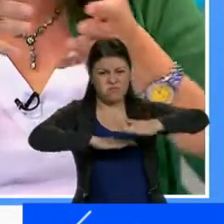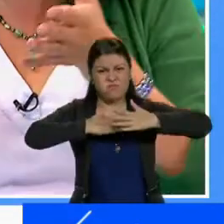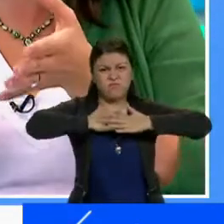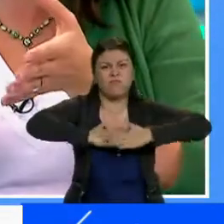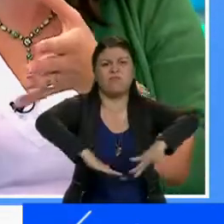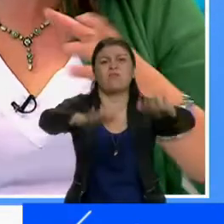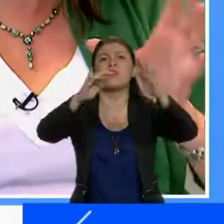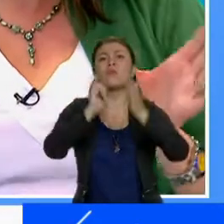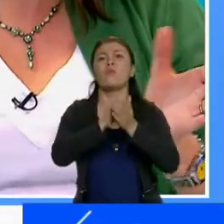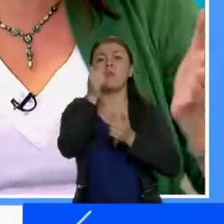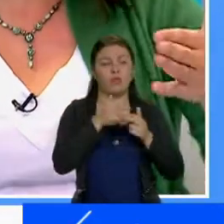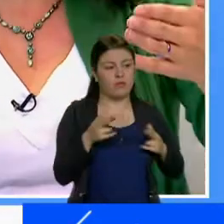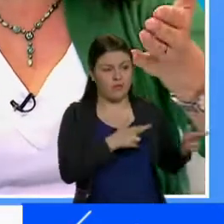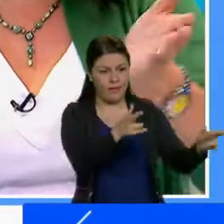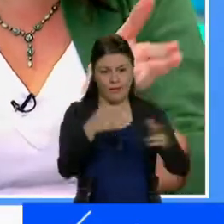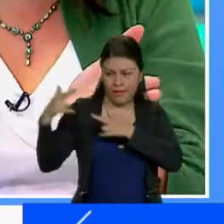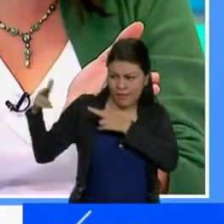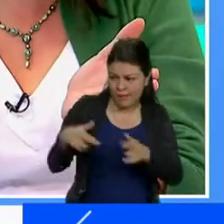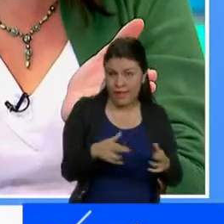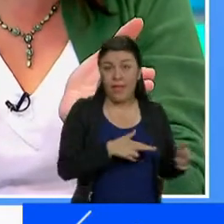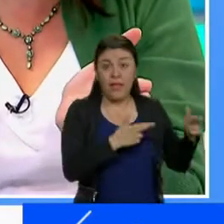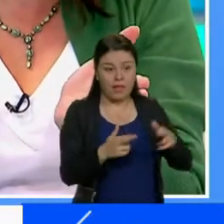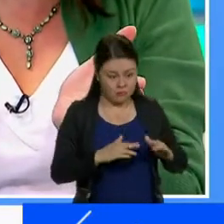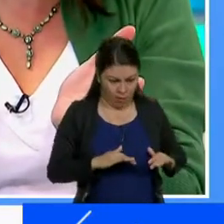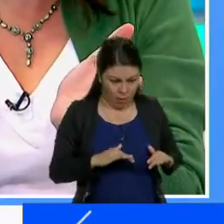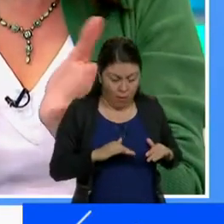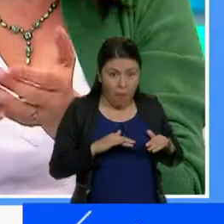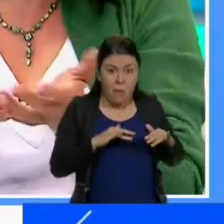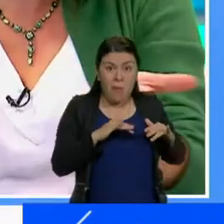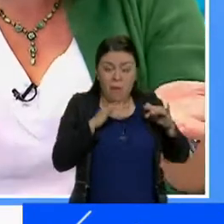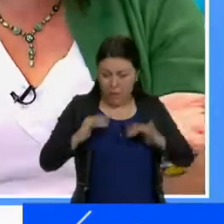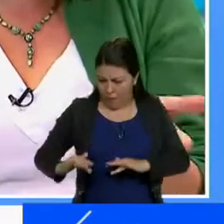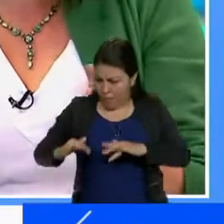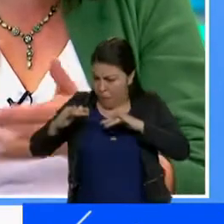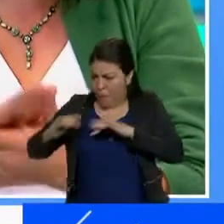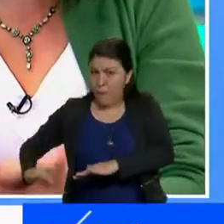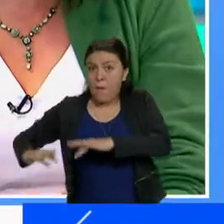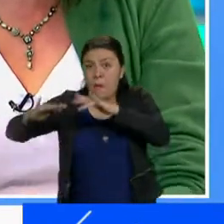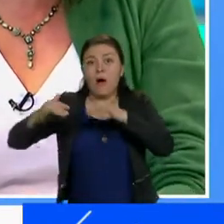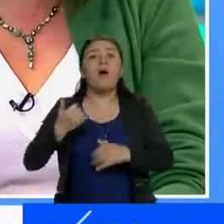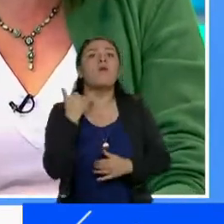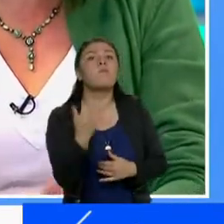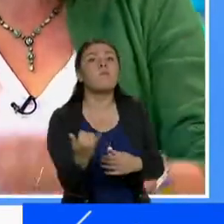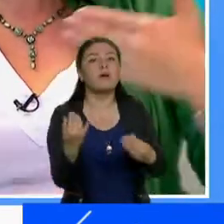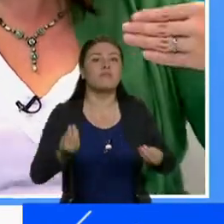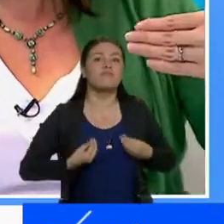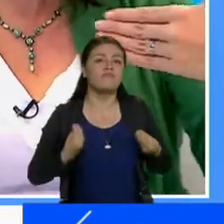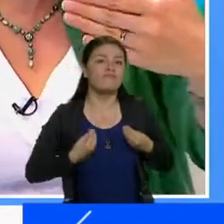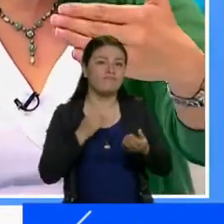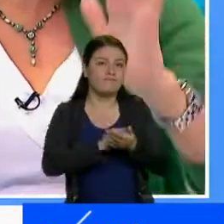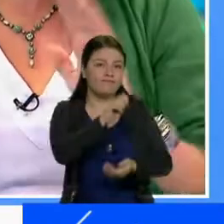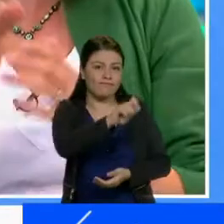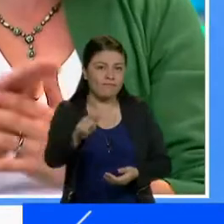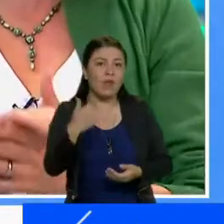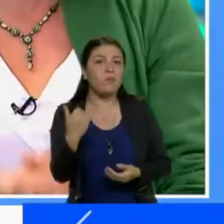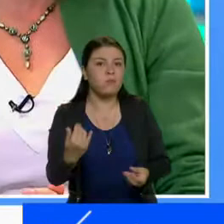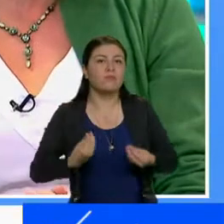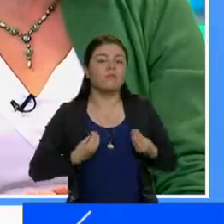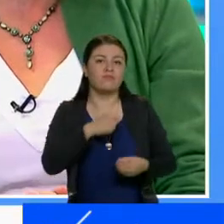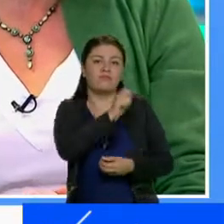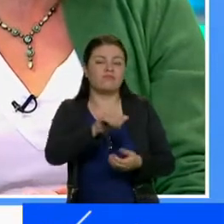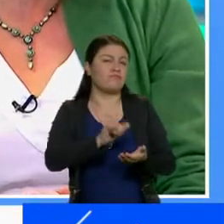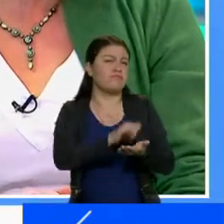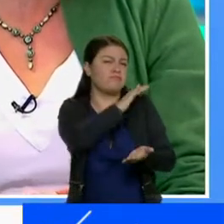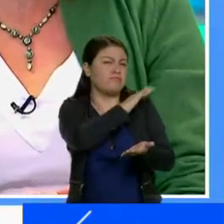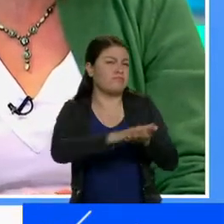a unas quebradas y unos ríos que están bordeando una zona pues habitada por unas personas, y eso lo que provocó